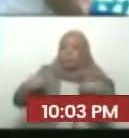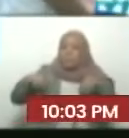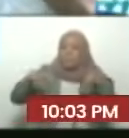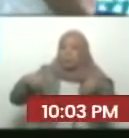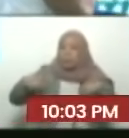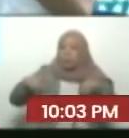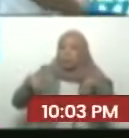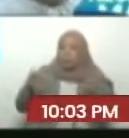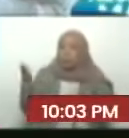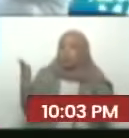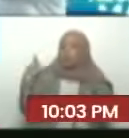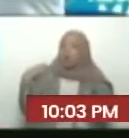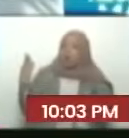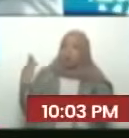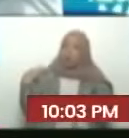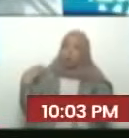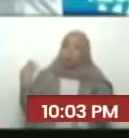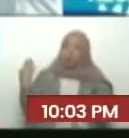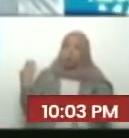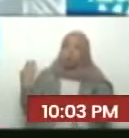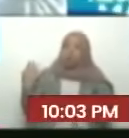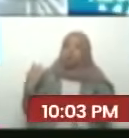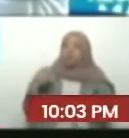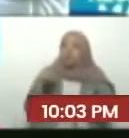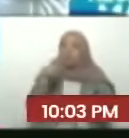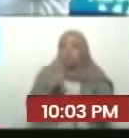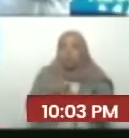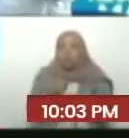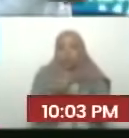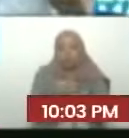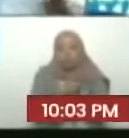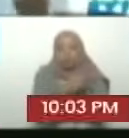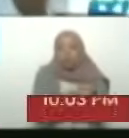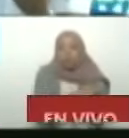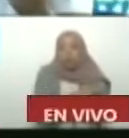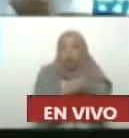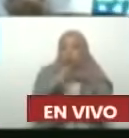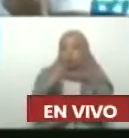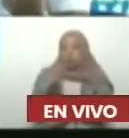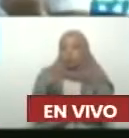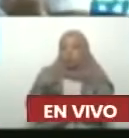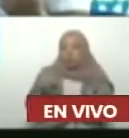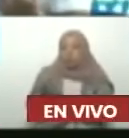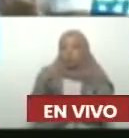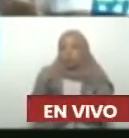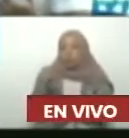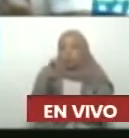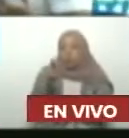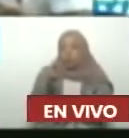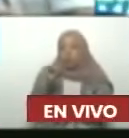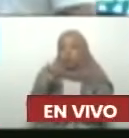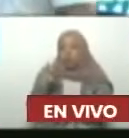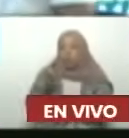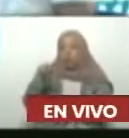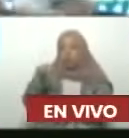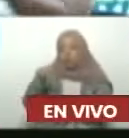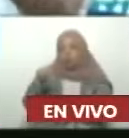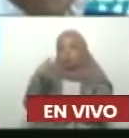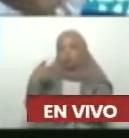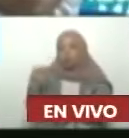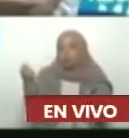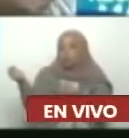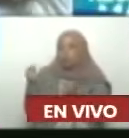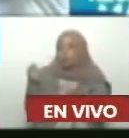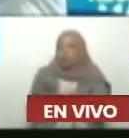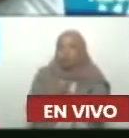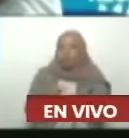cura, llamé a los prefectos de allá de Choronín. También conversamos con la gobernadora, y cuando le